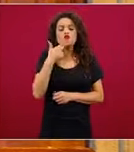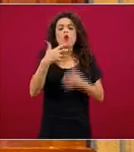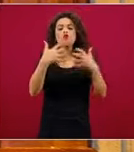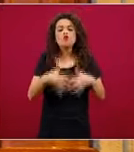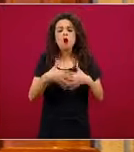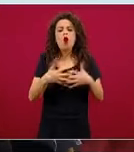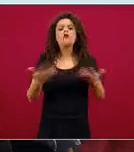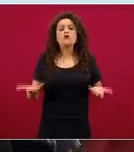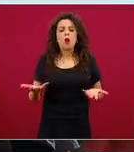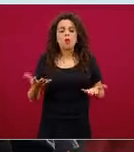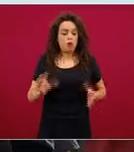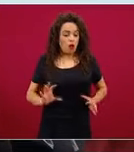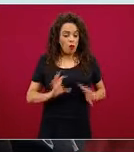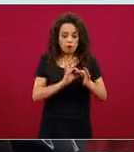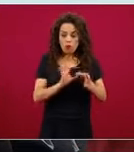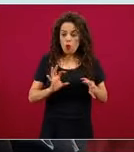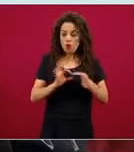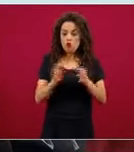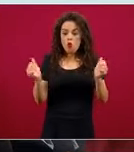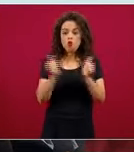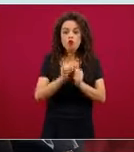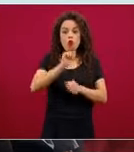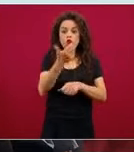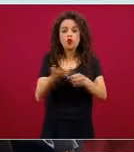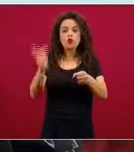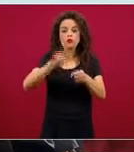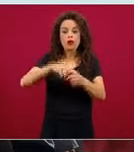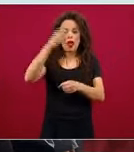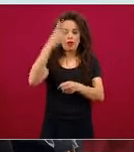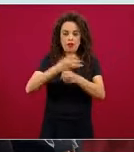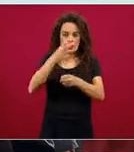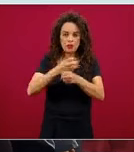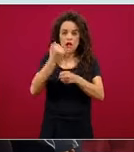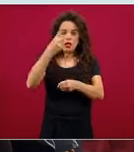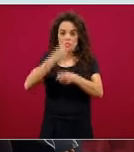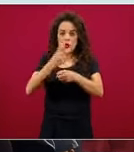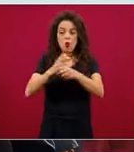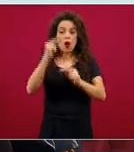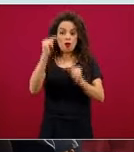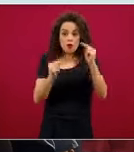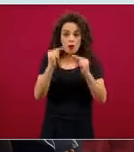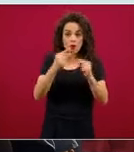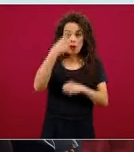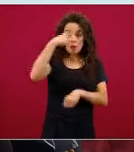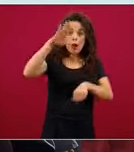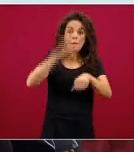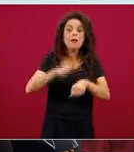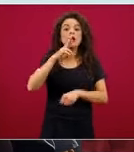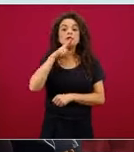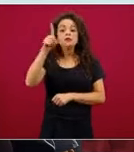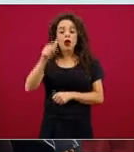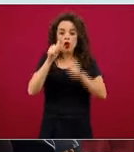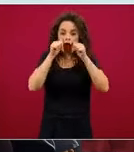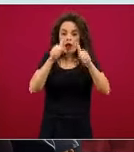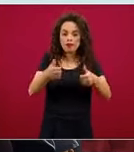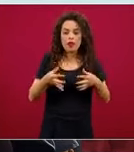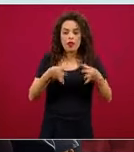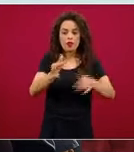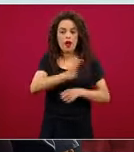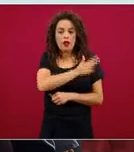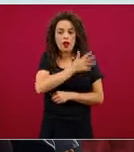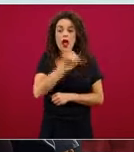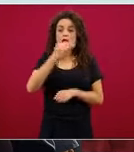de coadyuvar con los hospitales de tercer nivel, de segundo y de tercer nivel, para mejorar la calidad de la atención, sobre todo en la